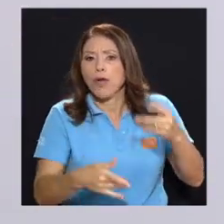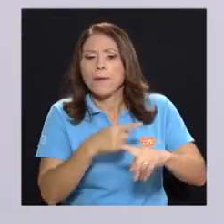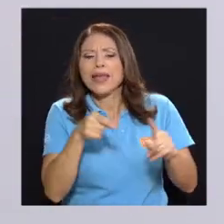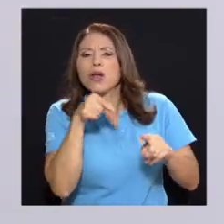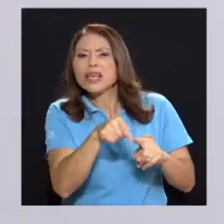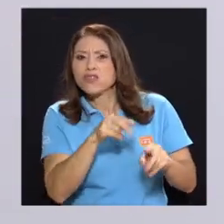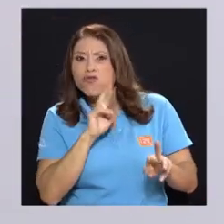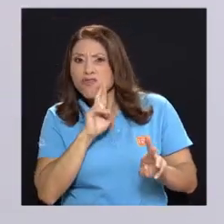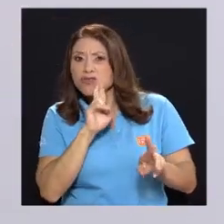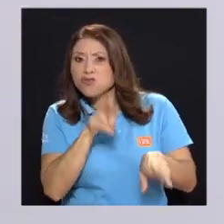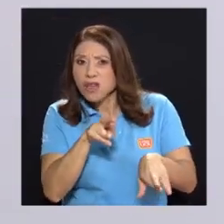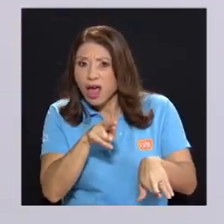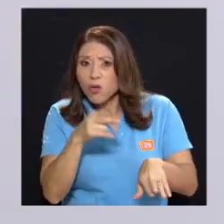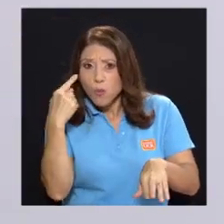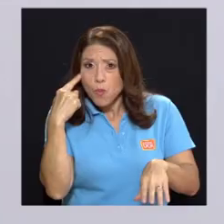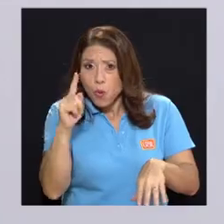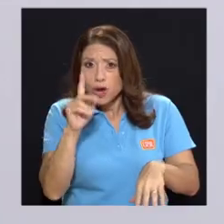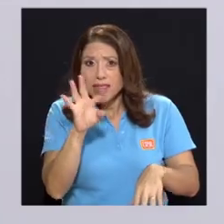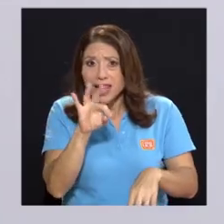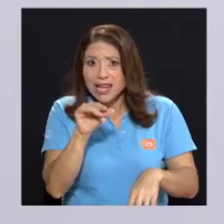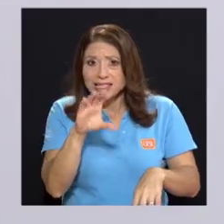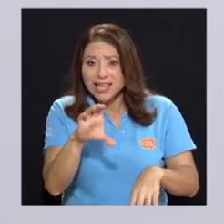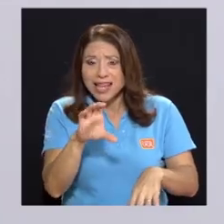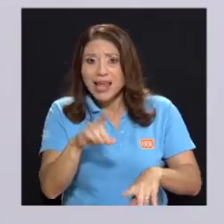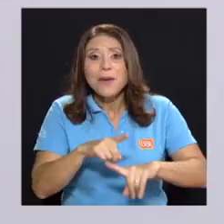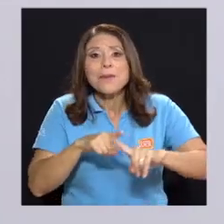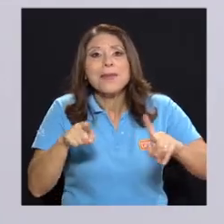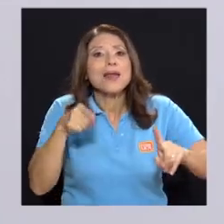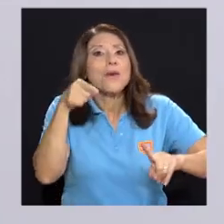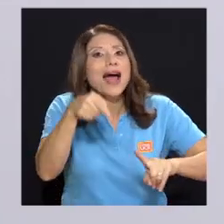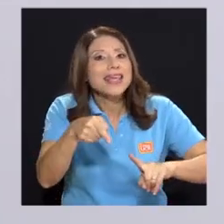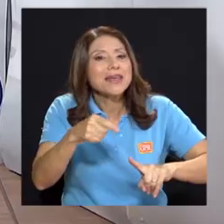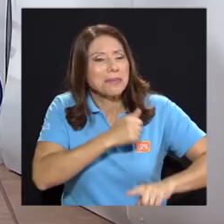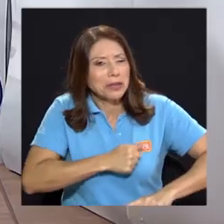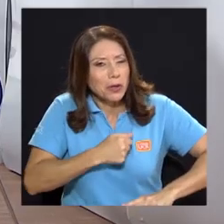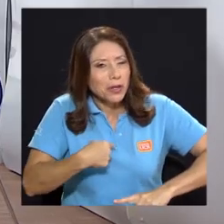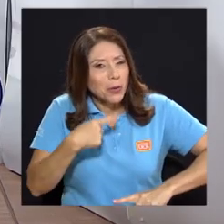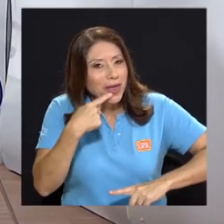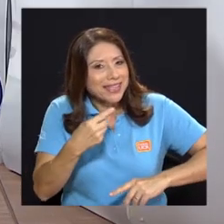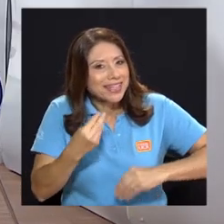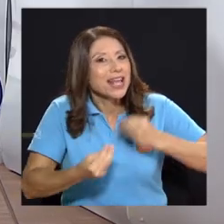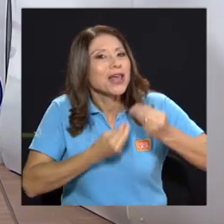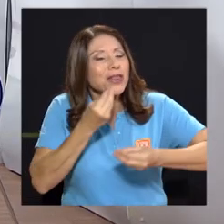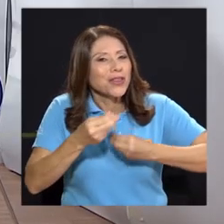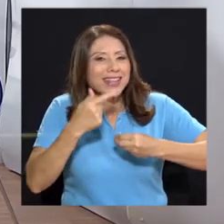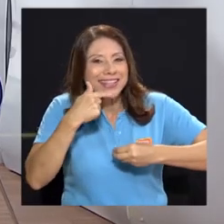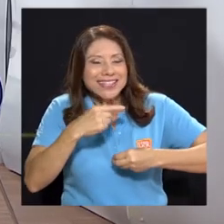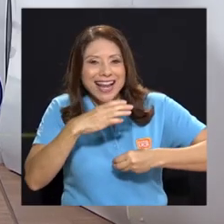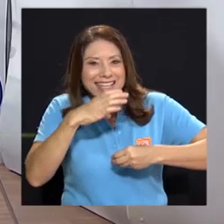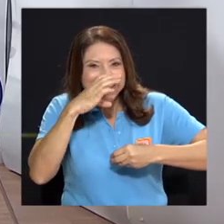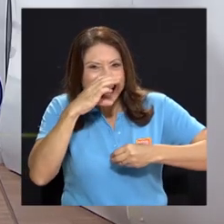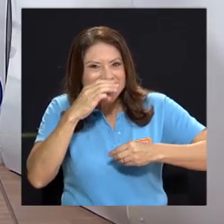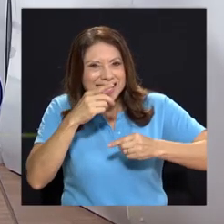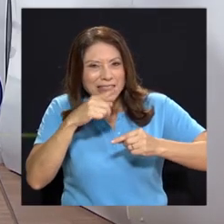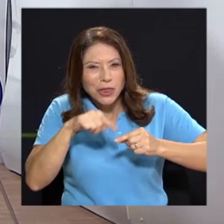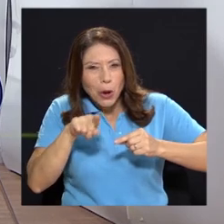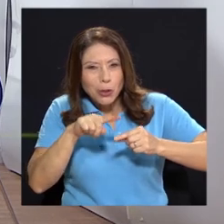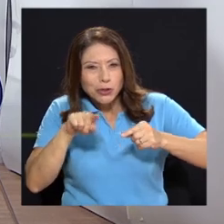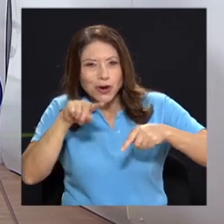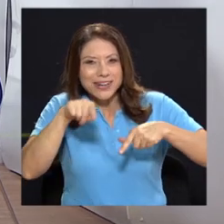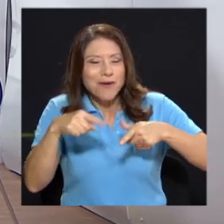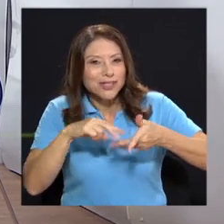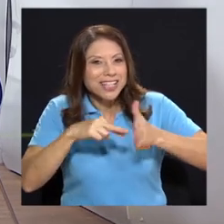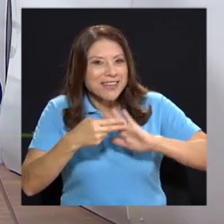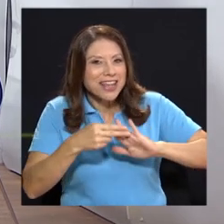y ahí es donde pero en el eco lo que leyendo la chancha torció el rabo eso que simplemente no existe las bases de información para hacer ese